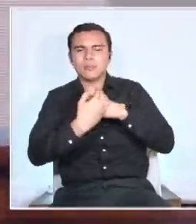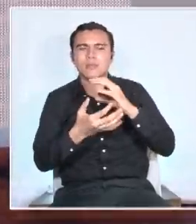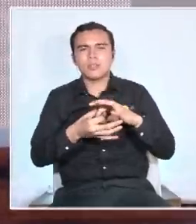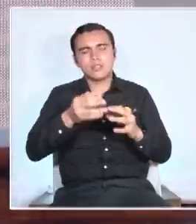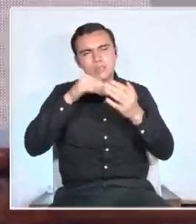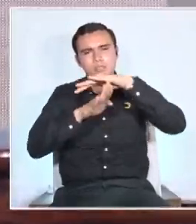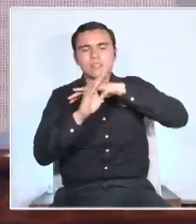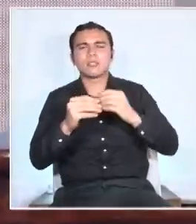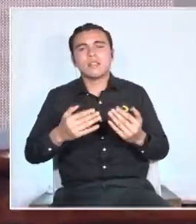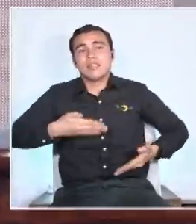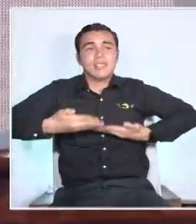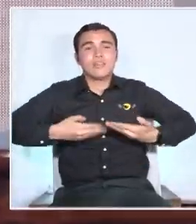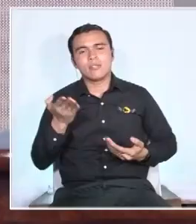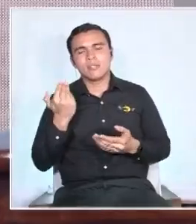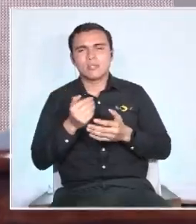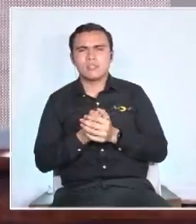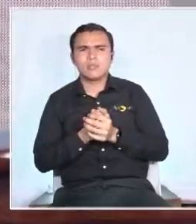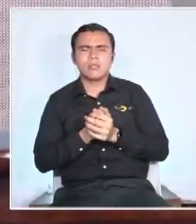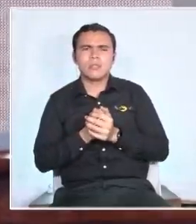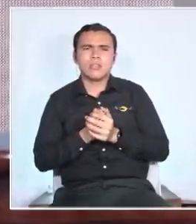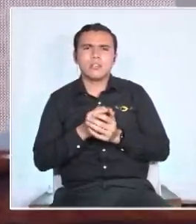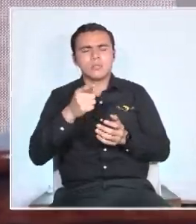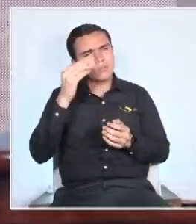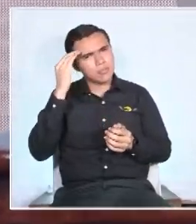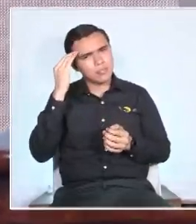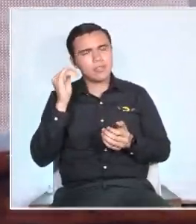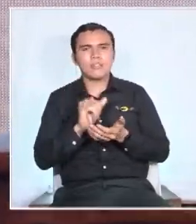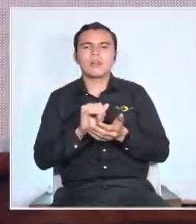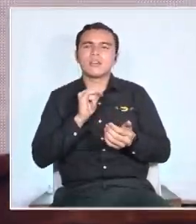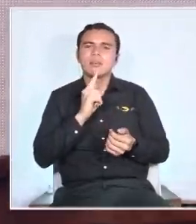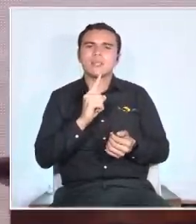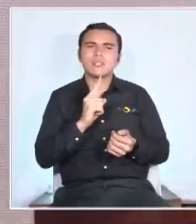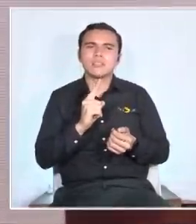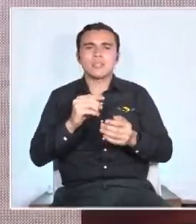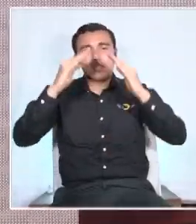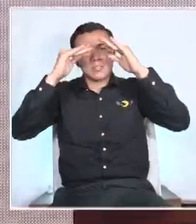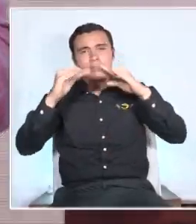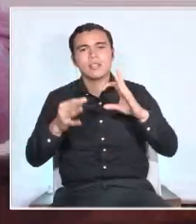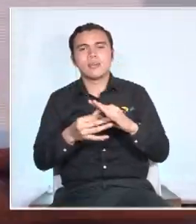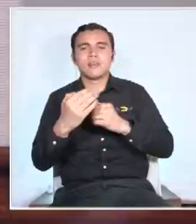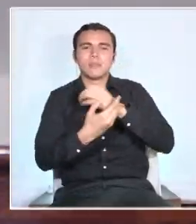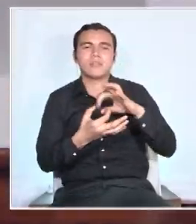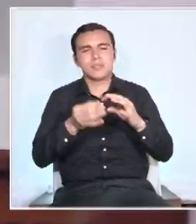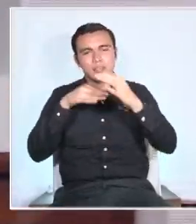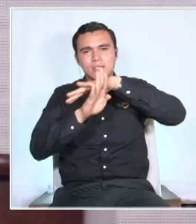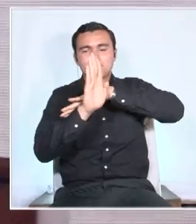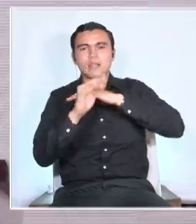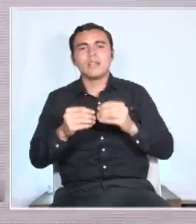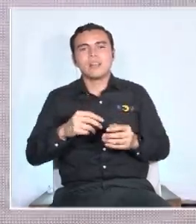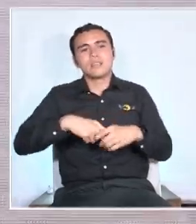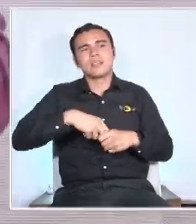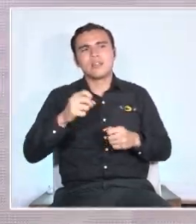se pusieron contentos. Usted sabe lo que es que todas las mañanas caiga maná del cielo y tú tengas que